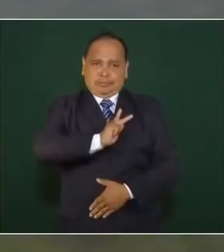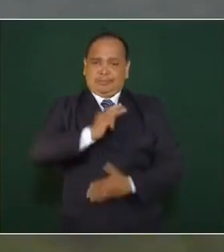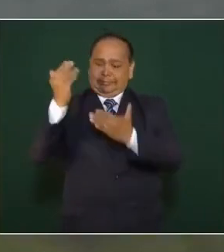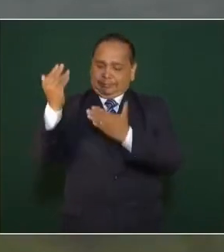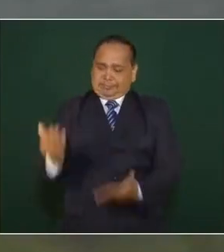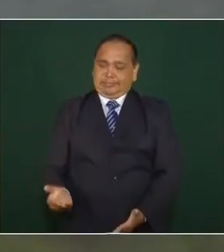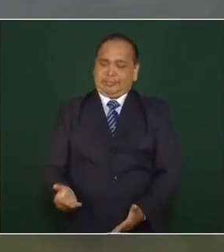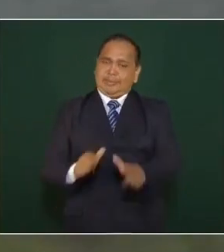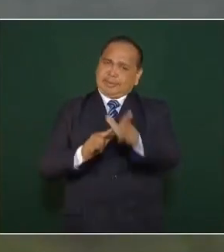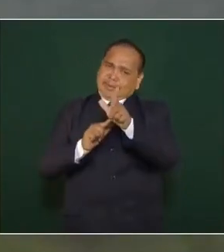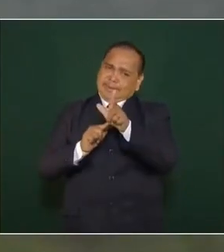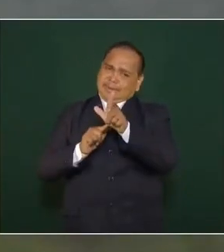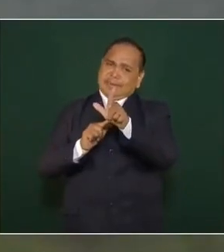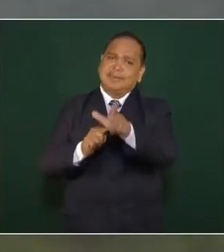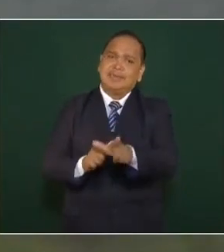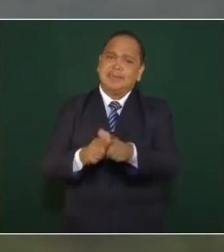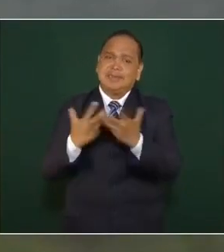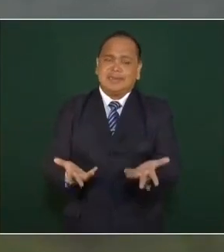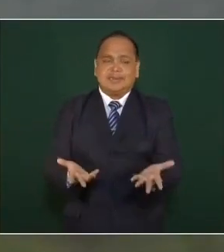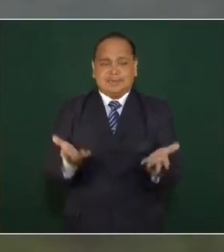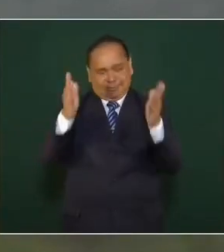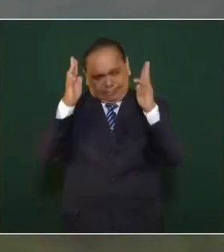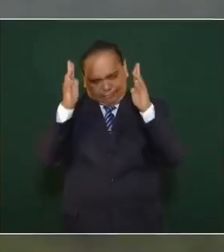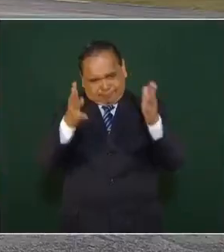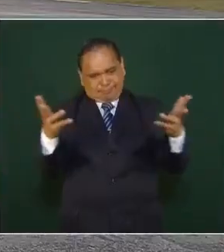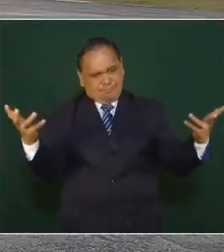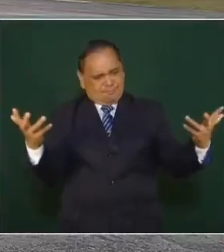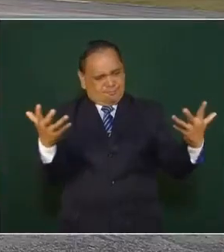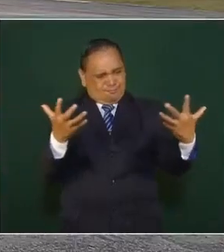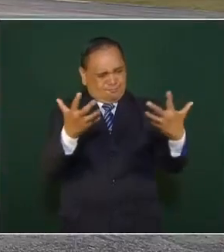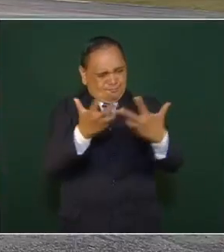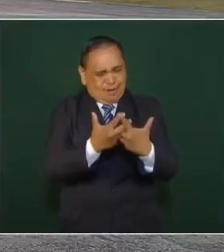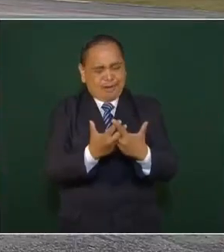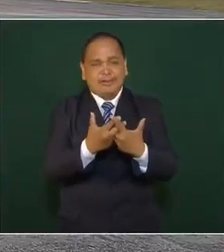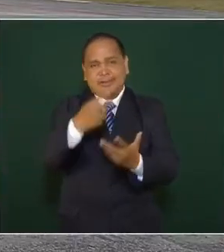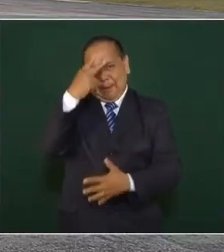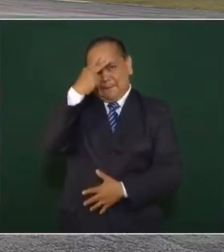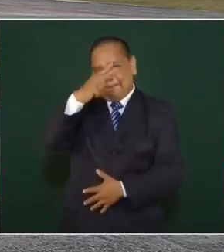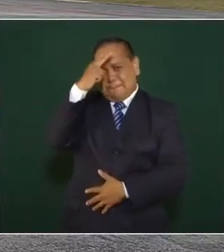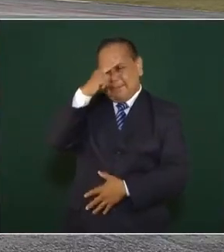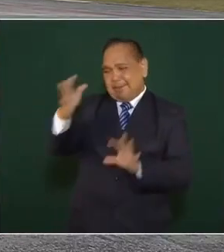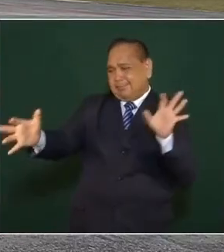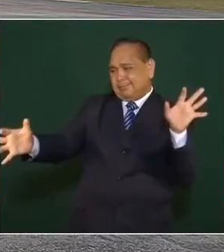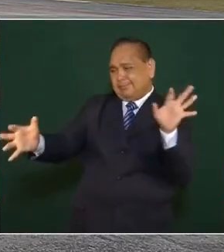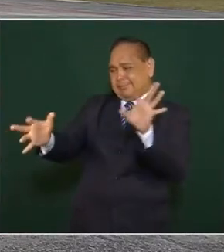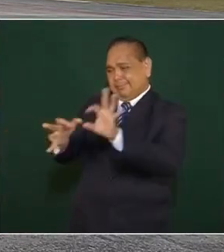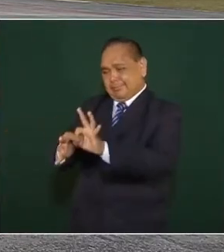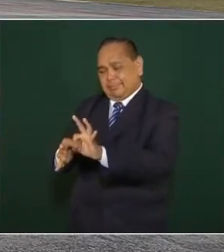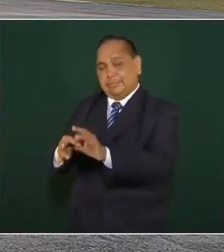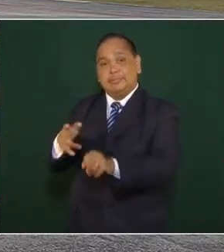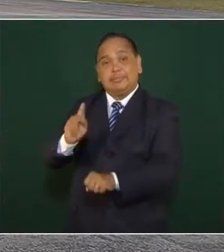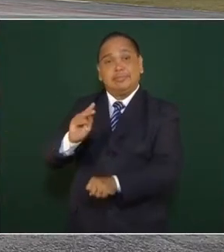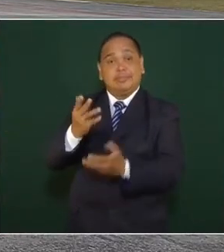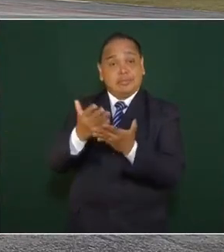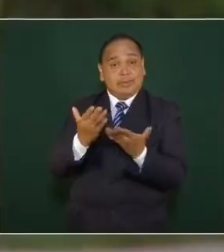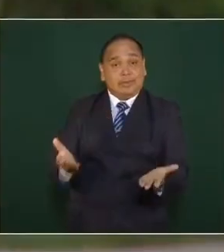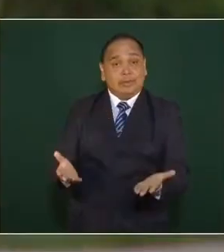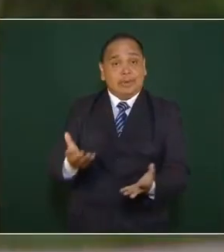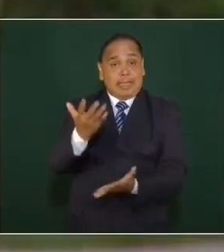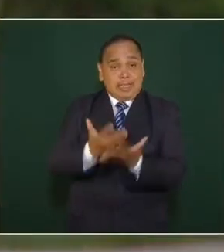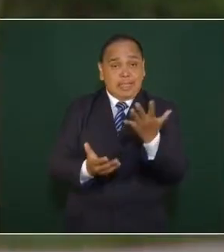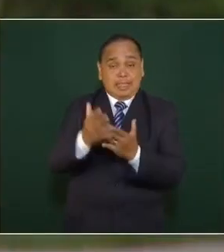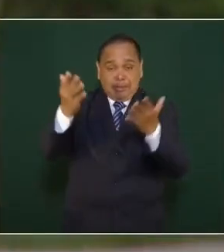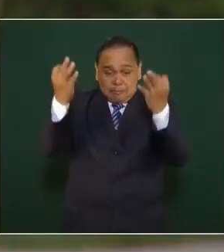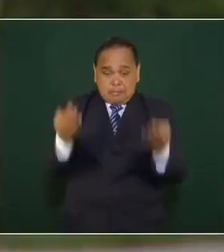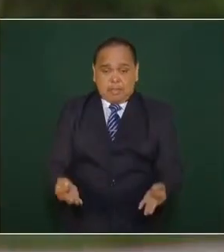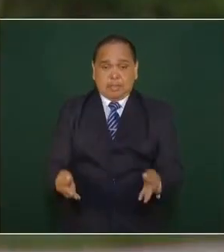de continuar estrechando y profundizando las relaciones con México, pero no como un acto protocolar más,